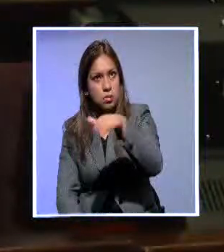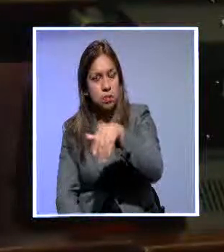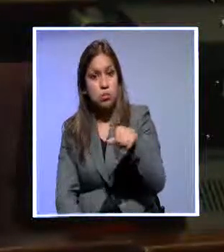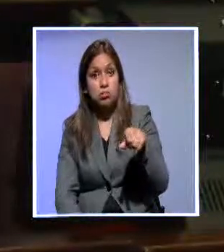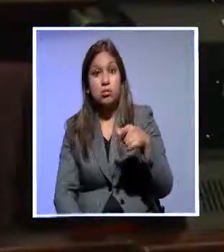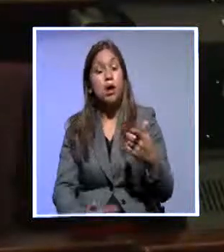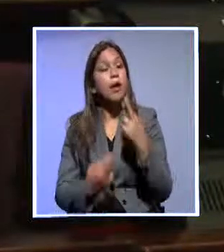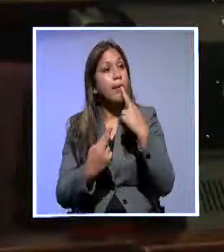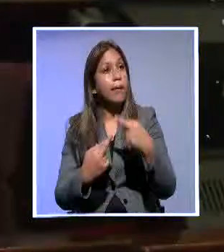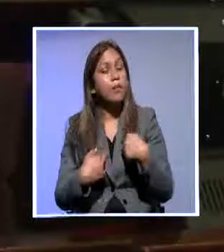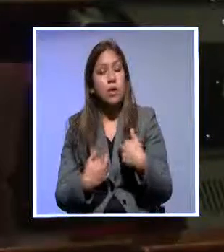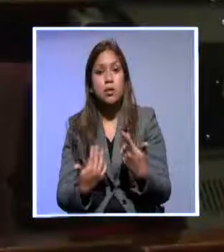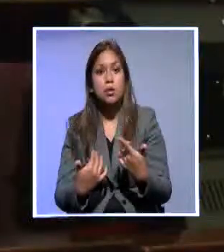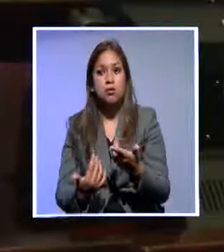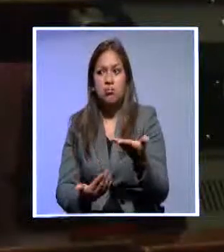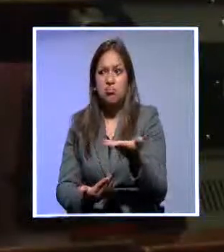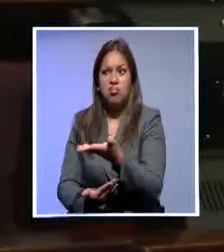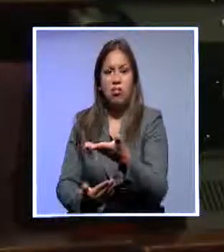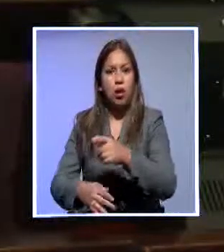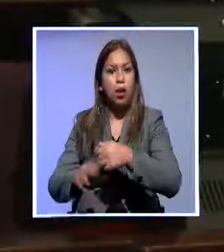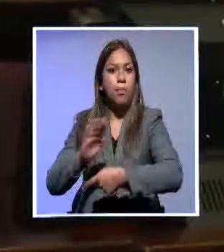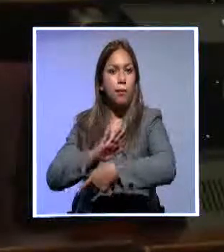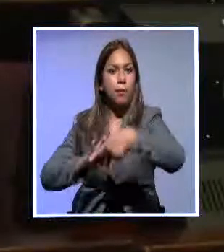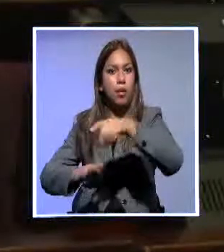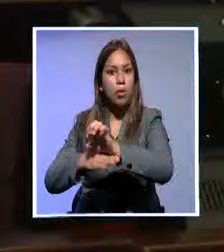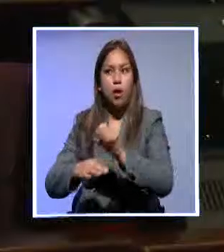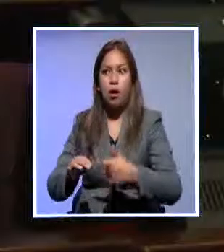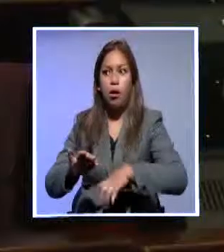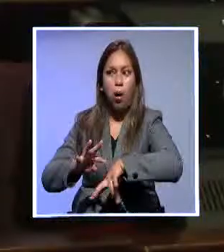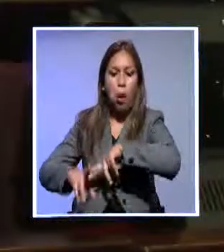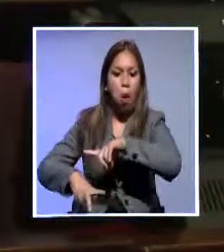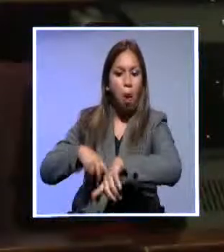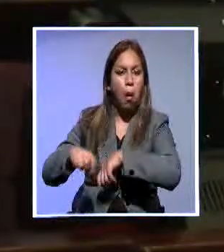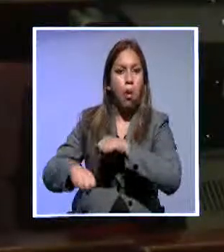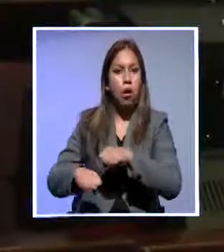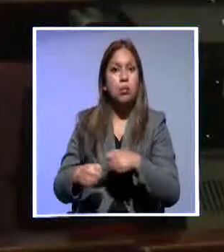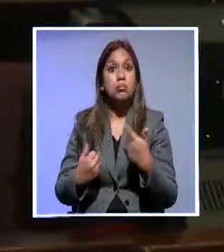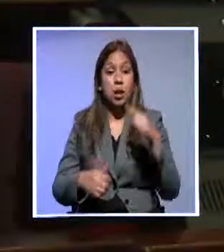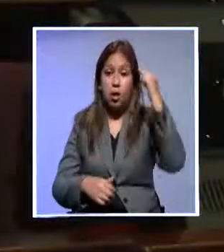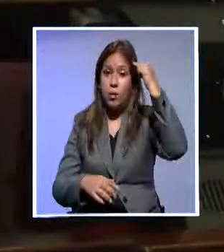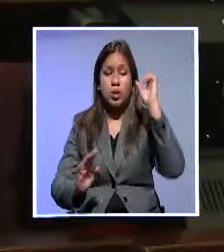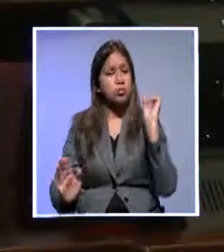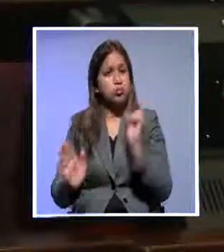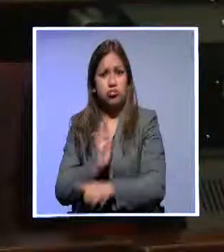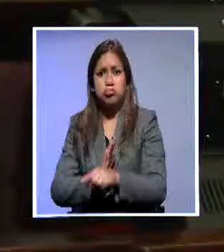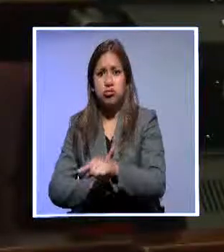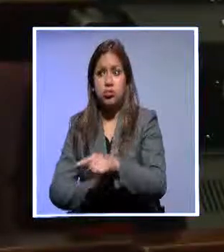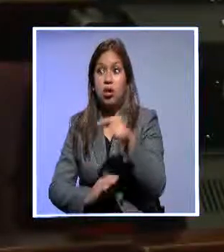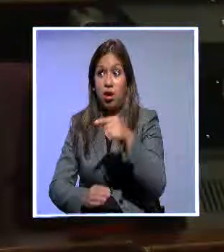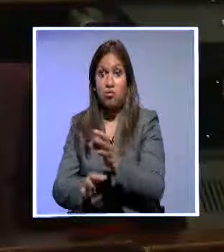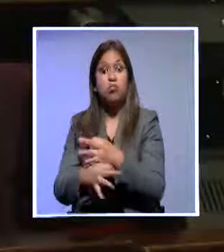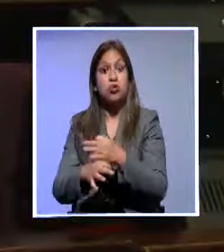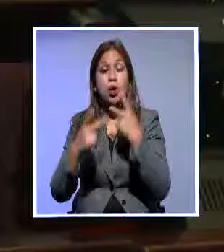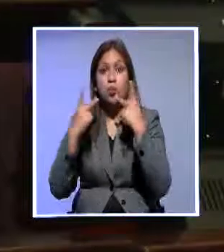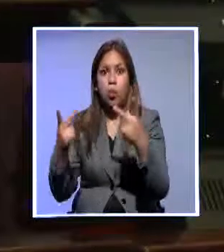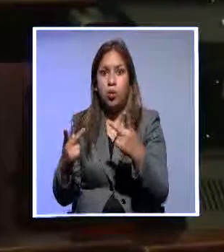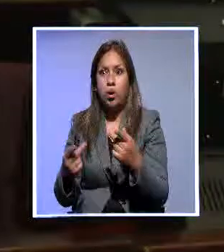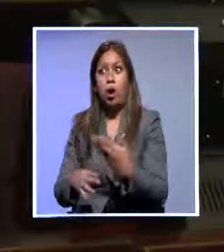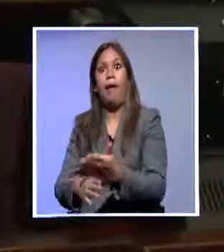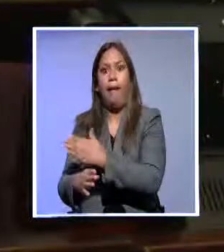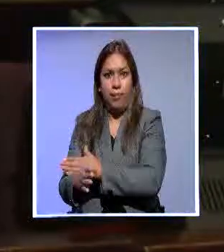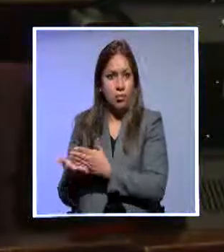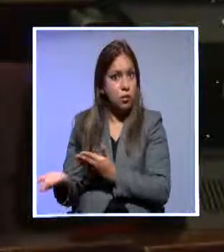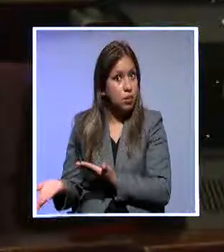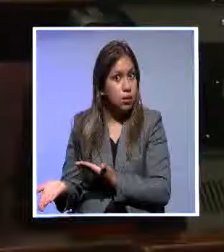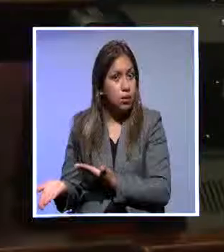tras las recientes casos de corrupción denunciados por el gobierno en los que estarían involucrados ex funcionarios públicos sobre las